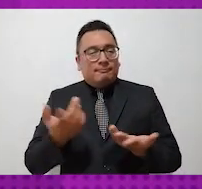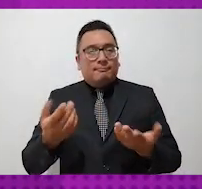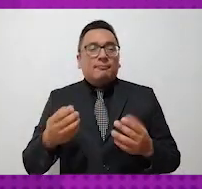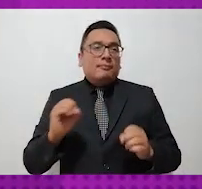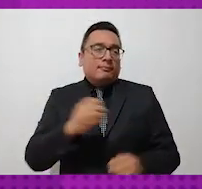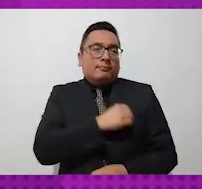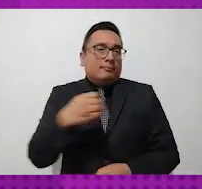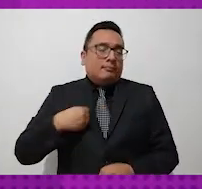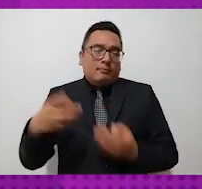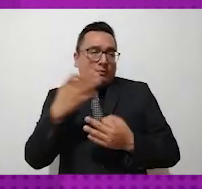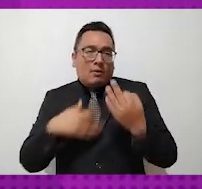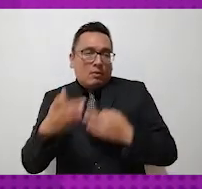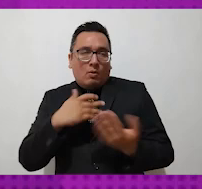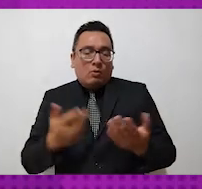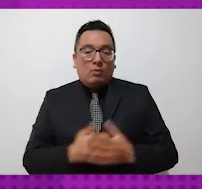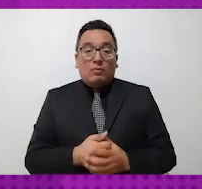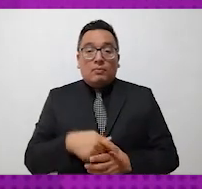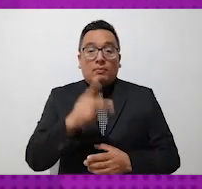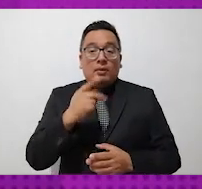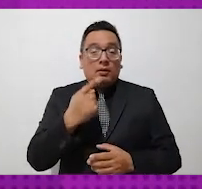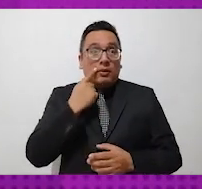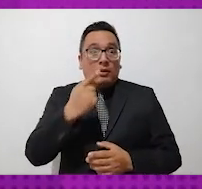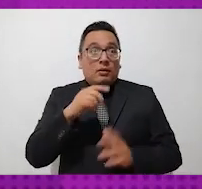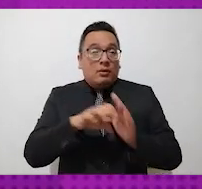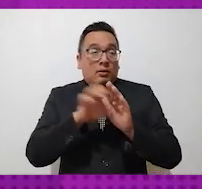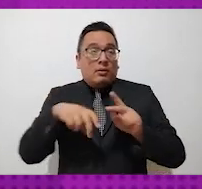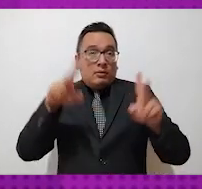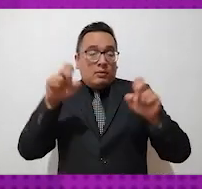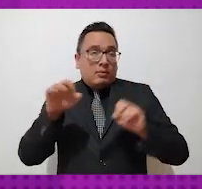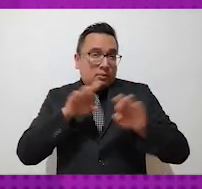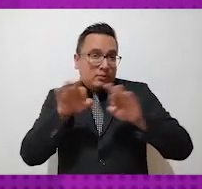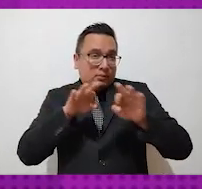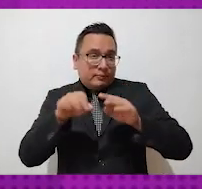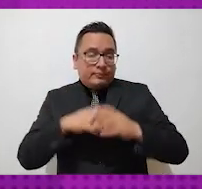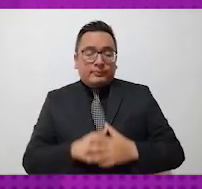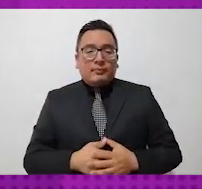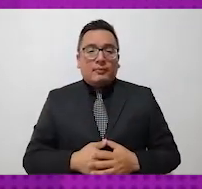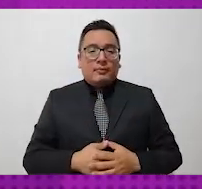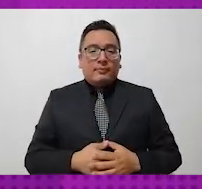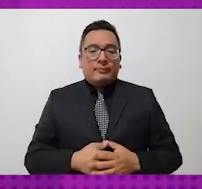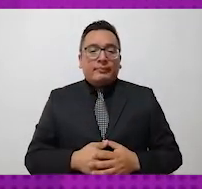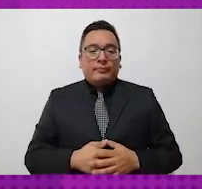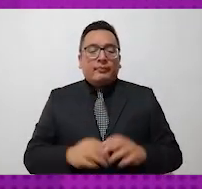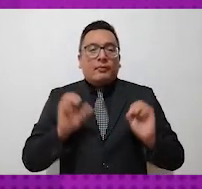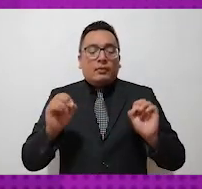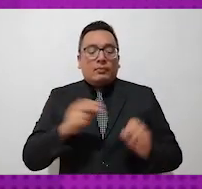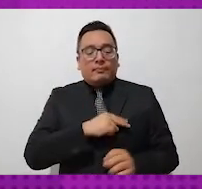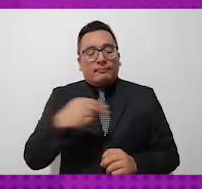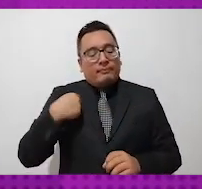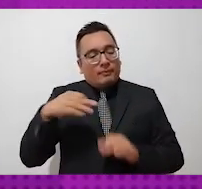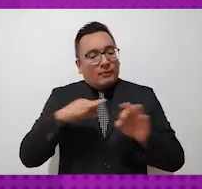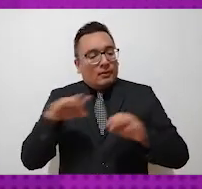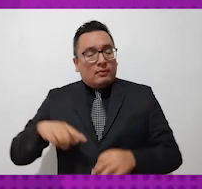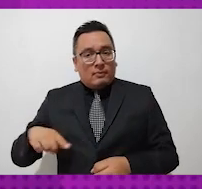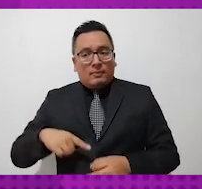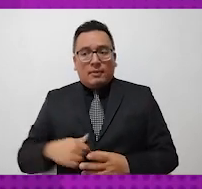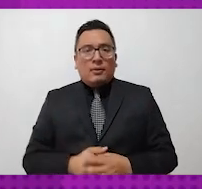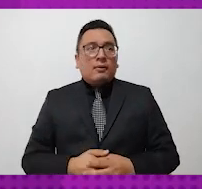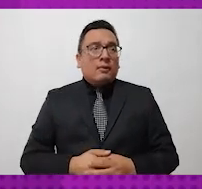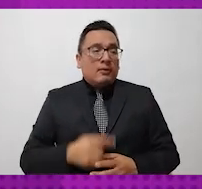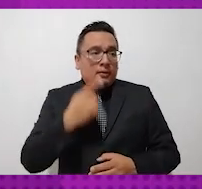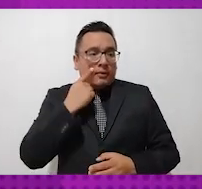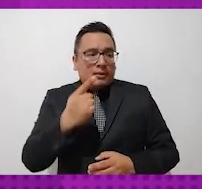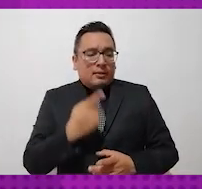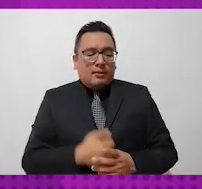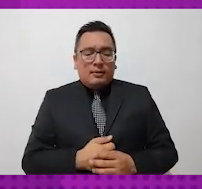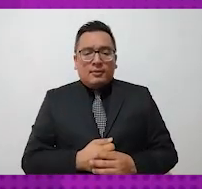tenemos todos en todos los ámbitos, pero hablando del ámbito laboral y en sí de servidores públicos, yo creo que yéndonos